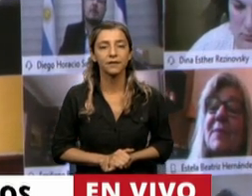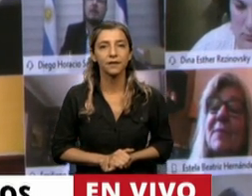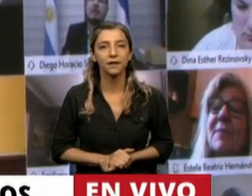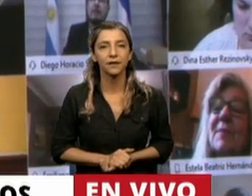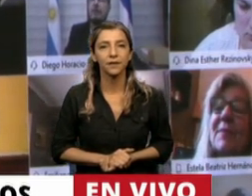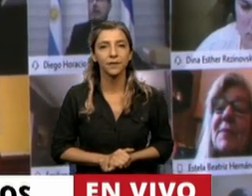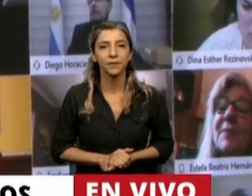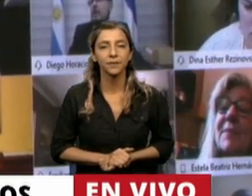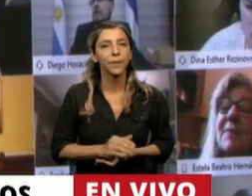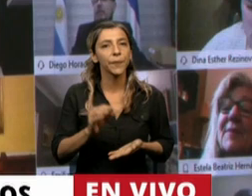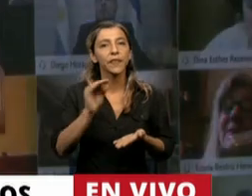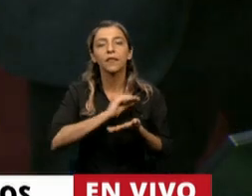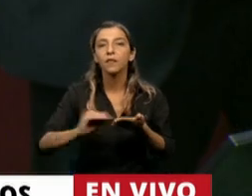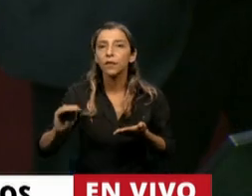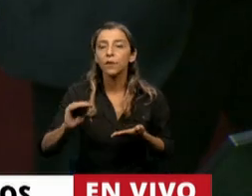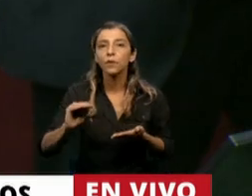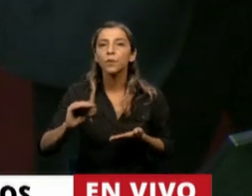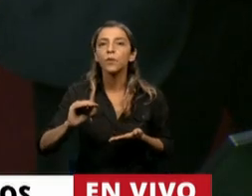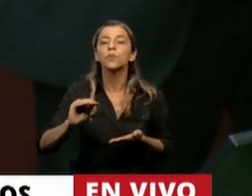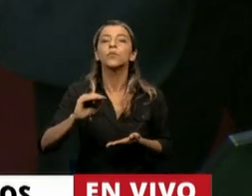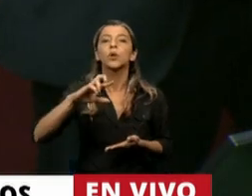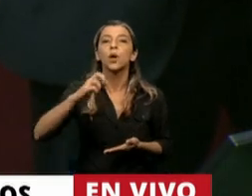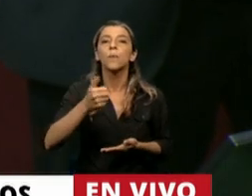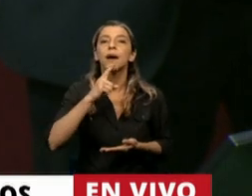ocaña diputado José Luis